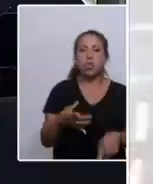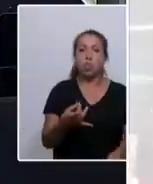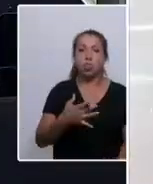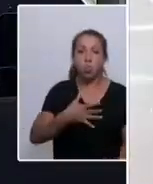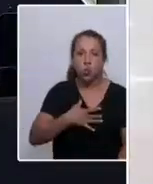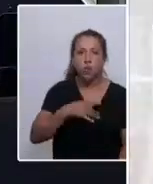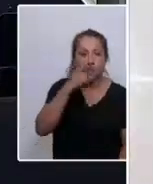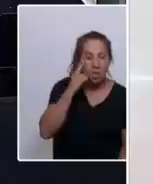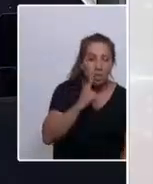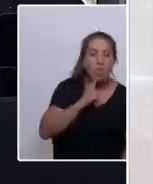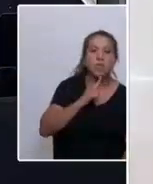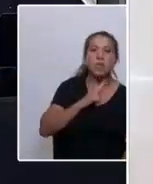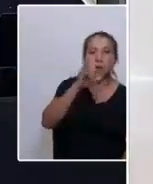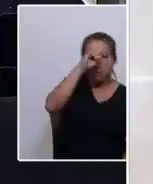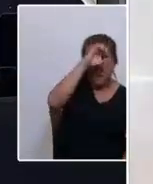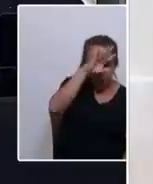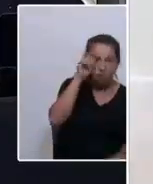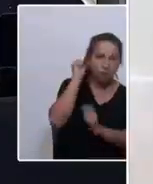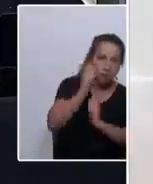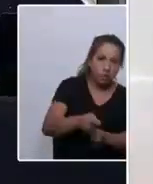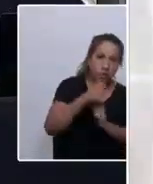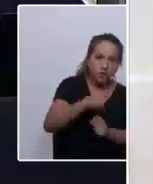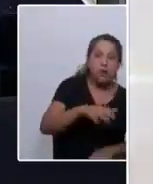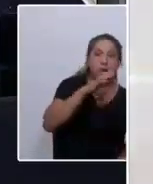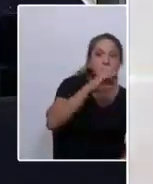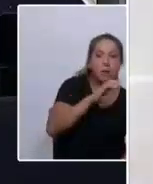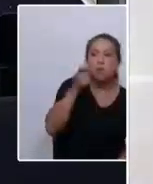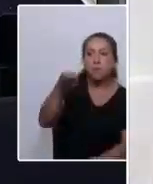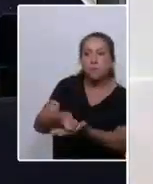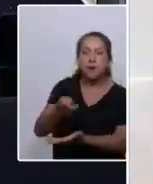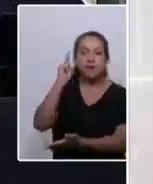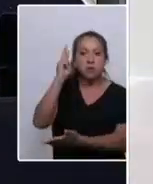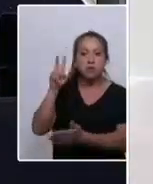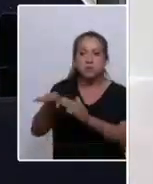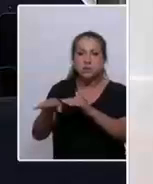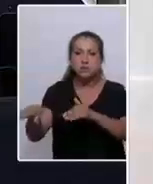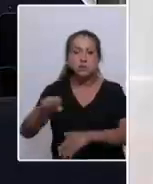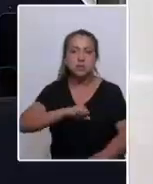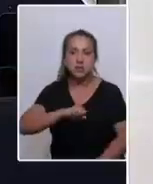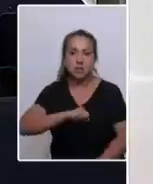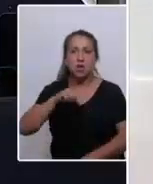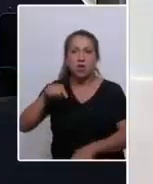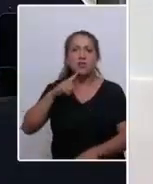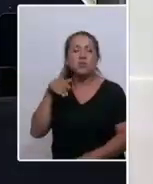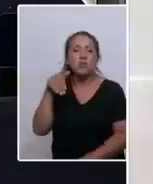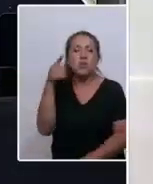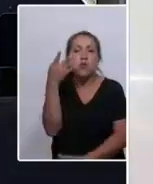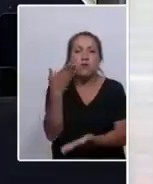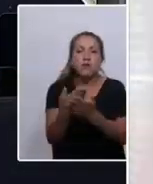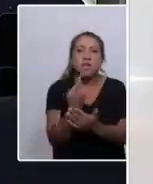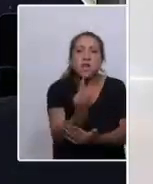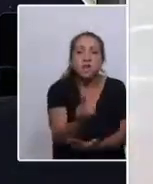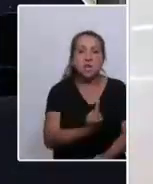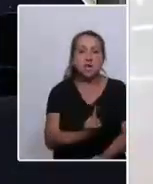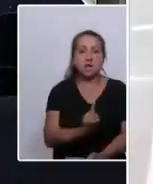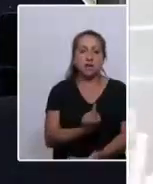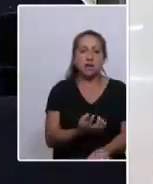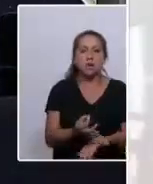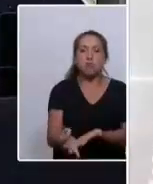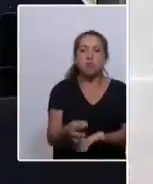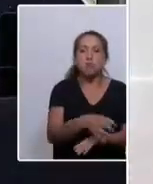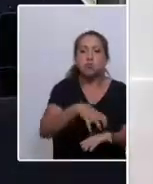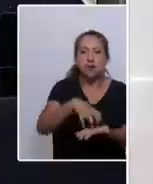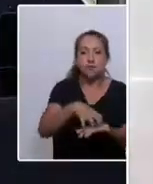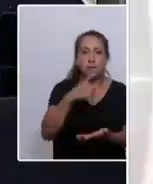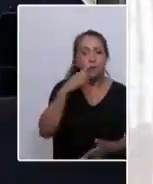que quiere que la opción del apruebo gane, que la constitución sea buena, que básicamente sea la casa de todos, como han repetido ellos, y por tanto